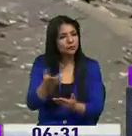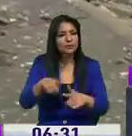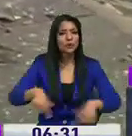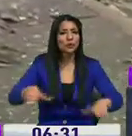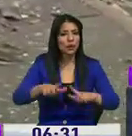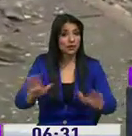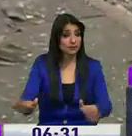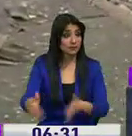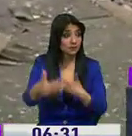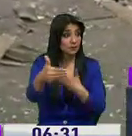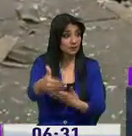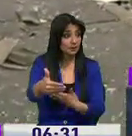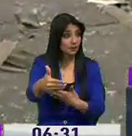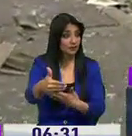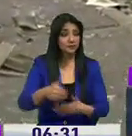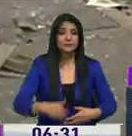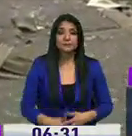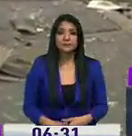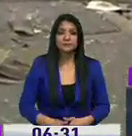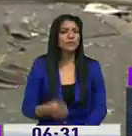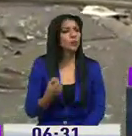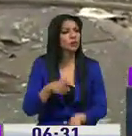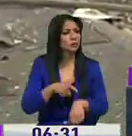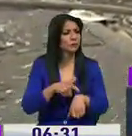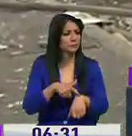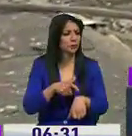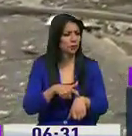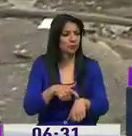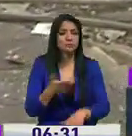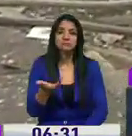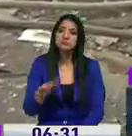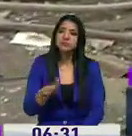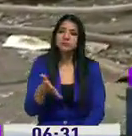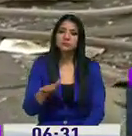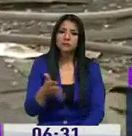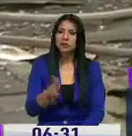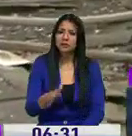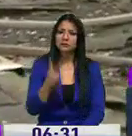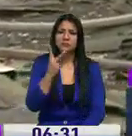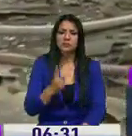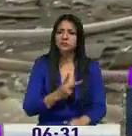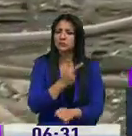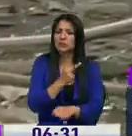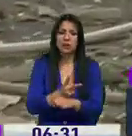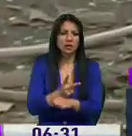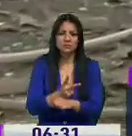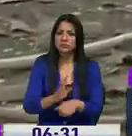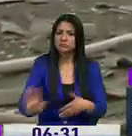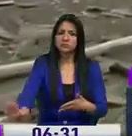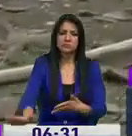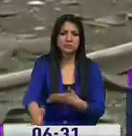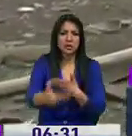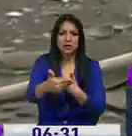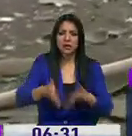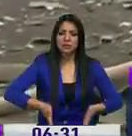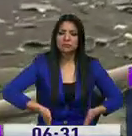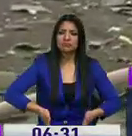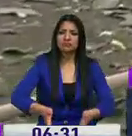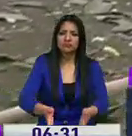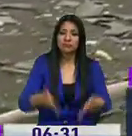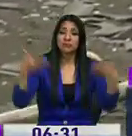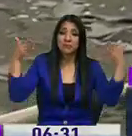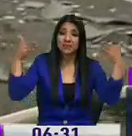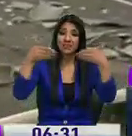parcialmente cerrado aproximadamente estimamos que unas dos horas permanecerá cerrada la mariana de jesús